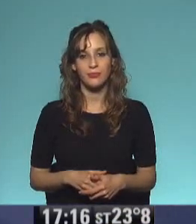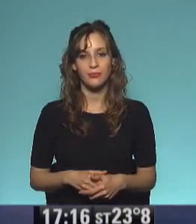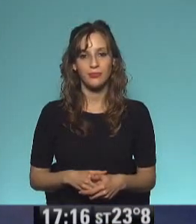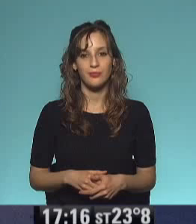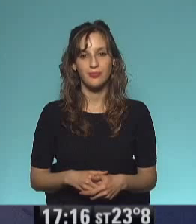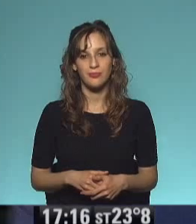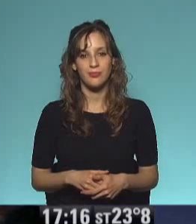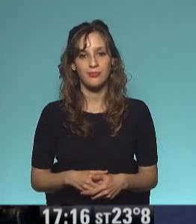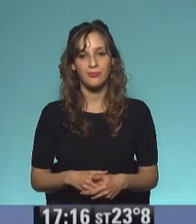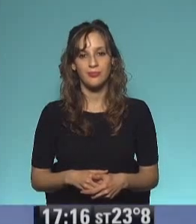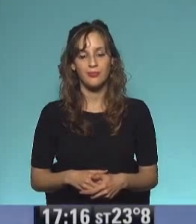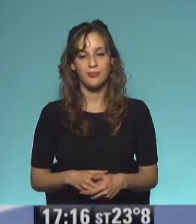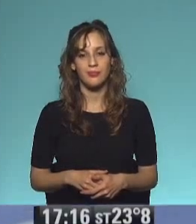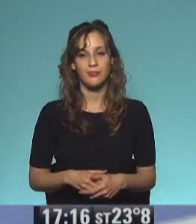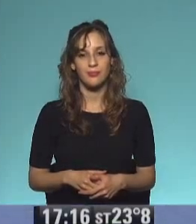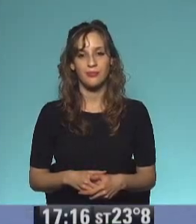otro.